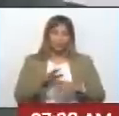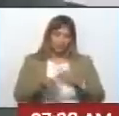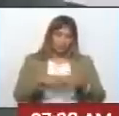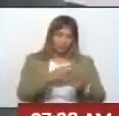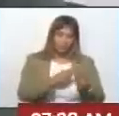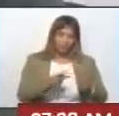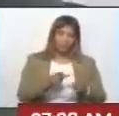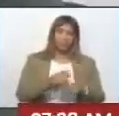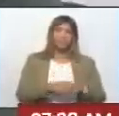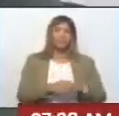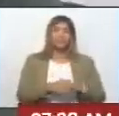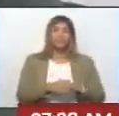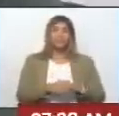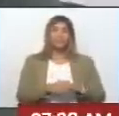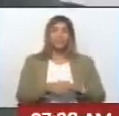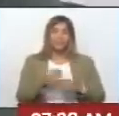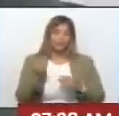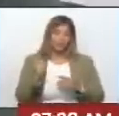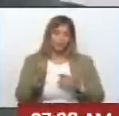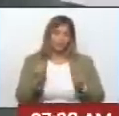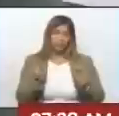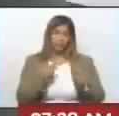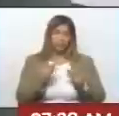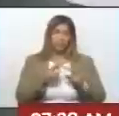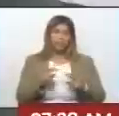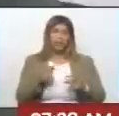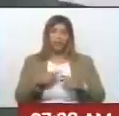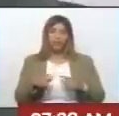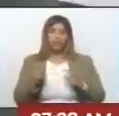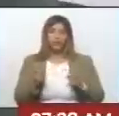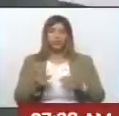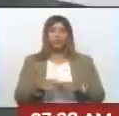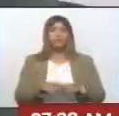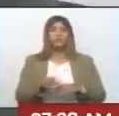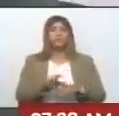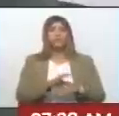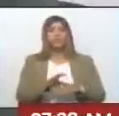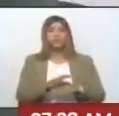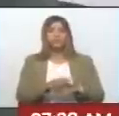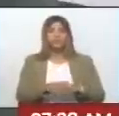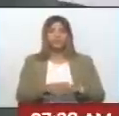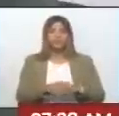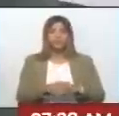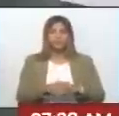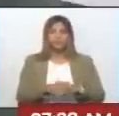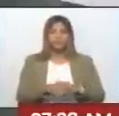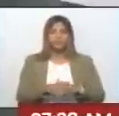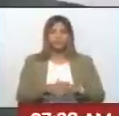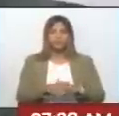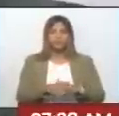Germán Escarra va a continuar con nosotros porque vamos a revisar otros temas. Nos vamos con Melendi y Guainá. ¿Quién?